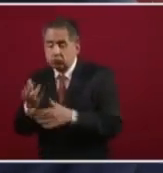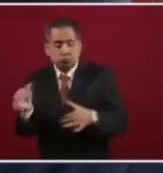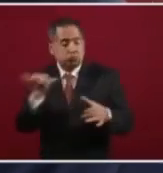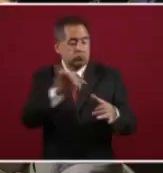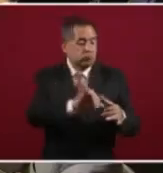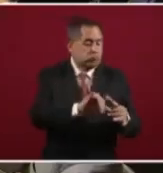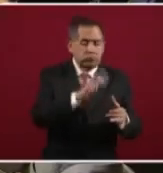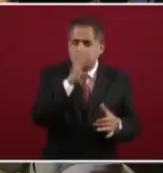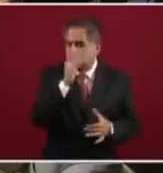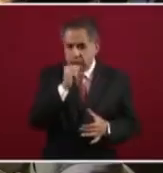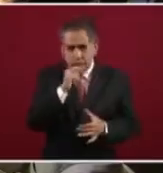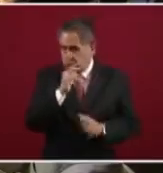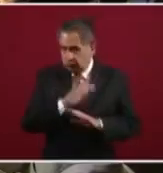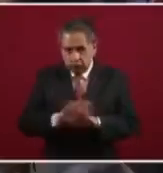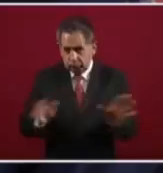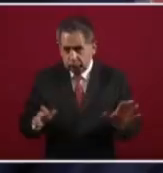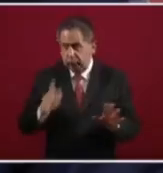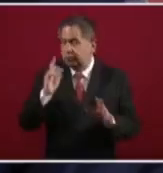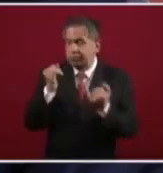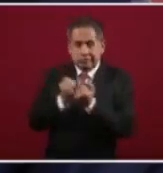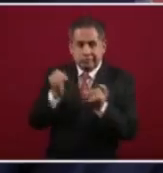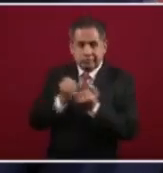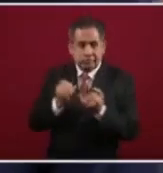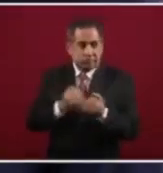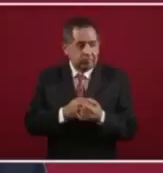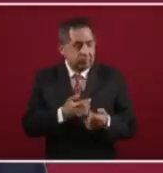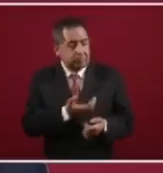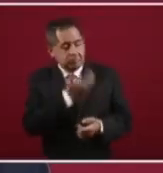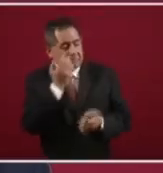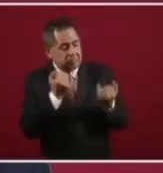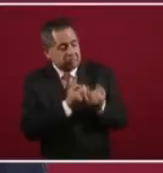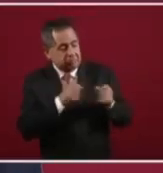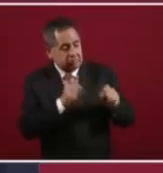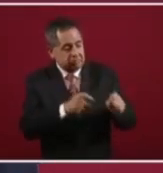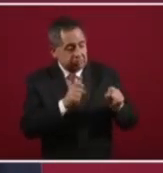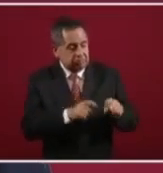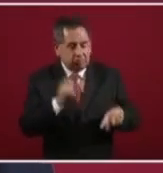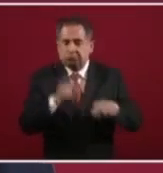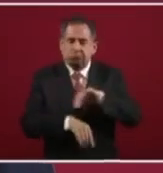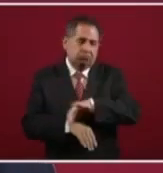Este es un cambio profundo, pacífico,